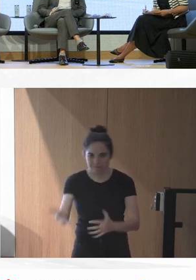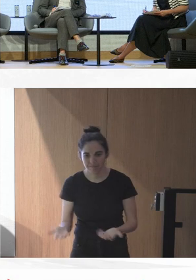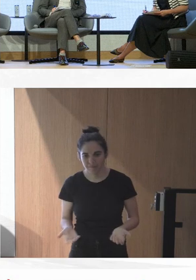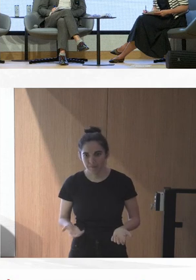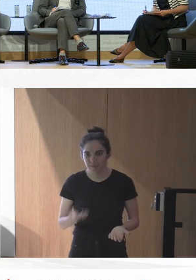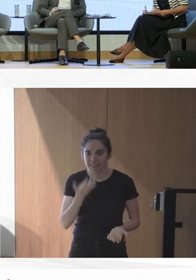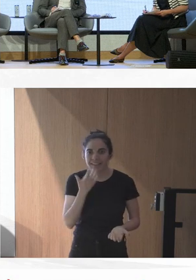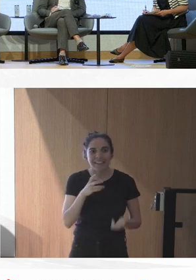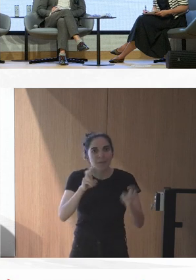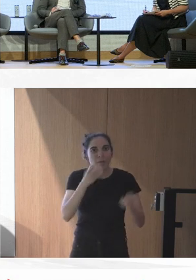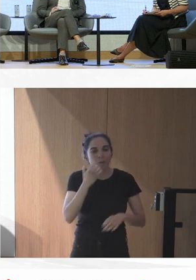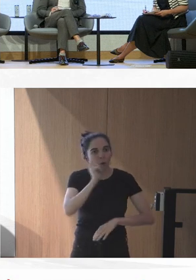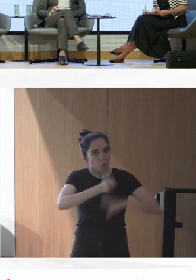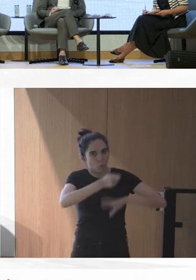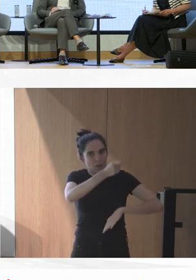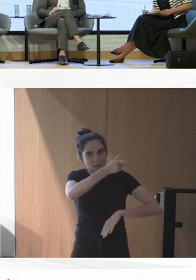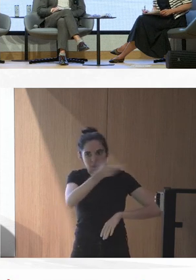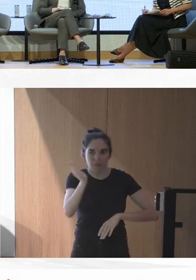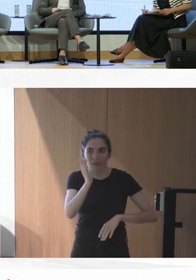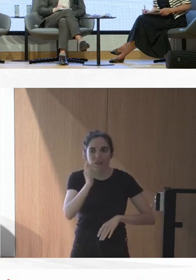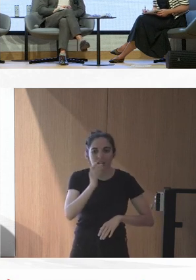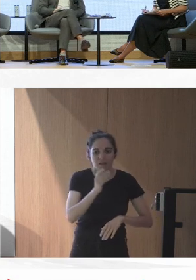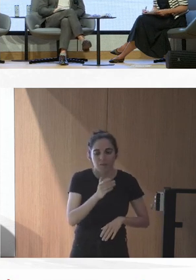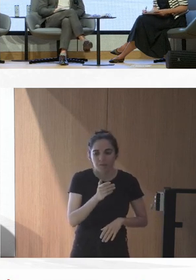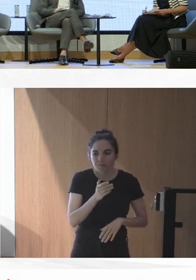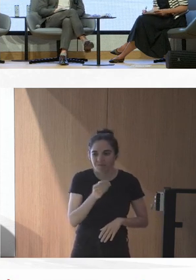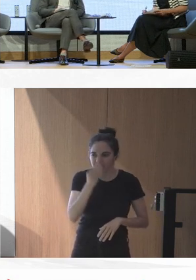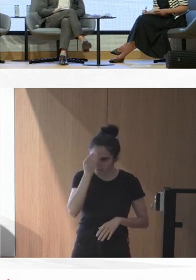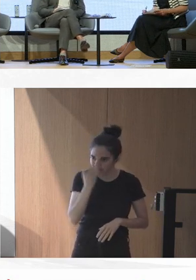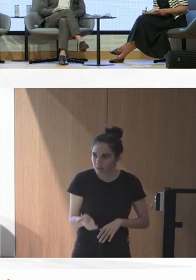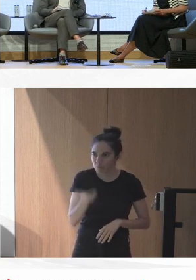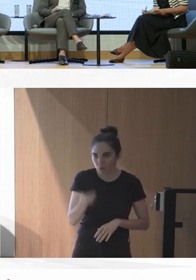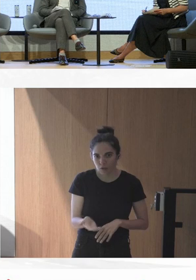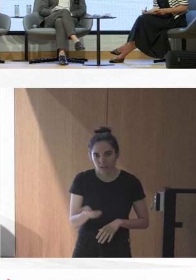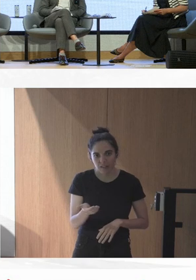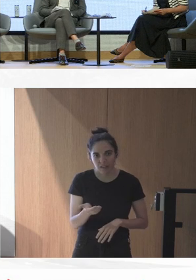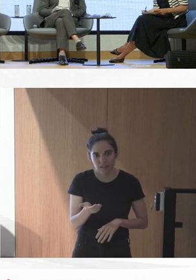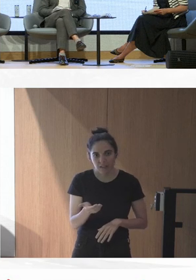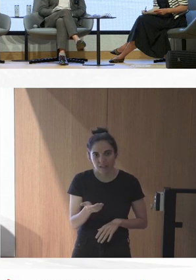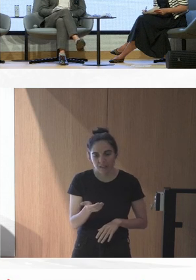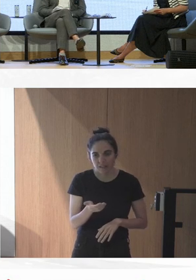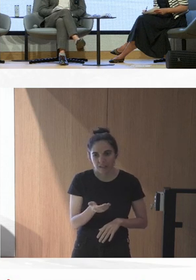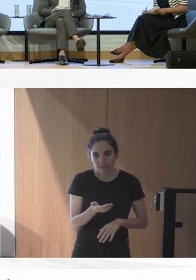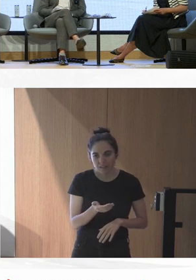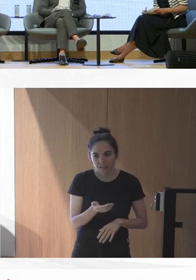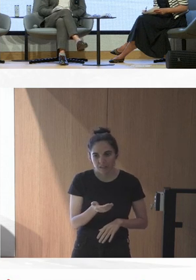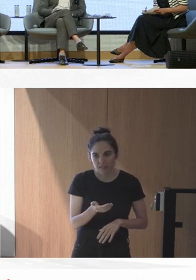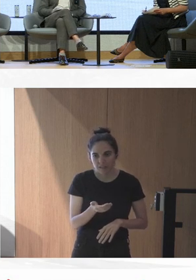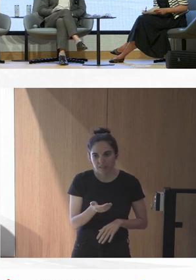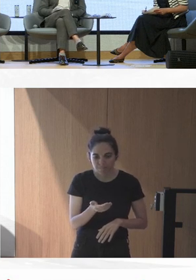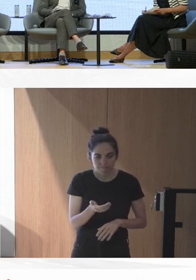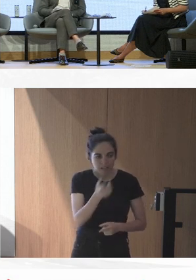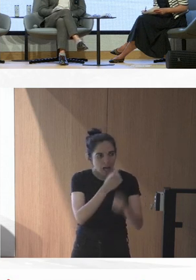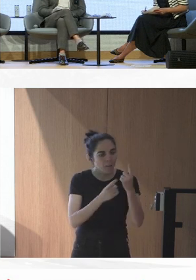de los jueces y las juezas, me parece que es muy importante realmente entender que hay veces que es el riesgo de que